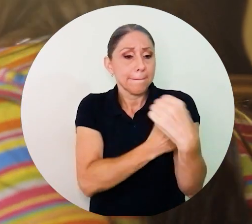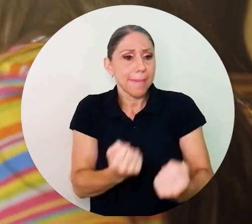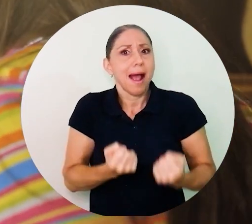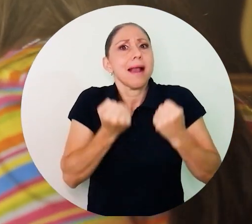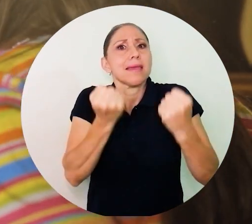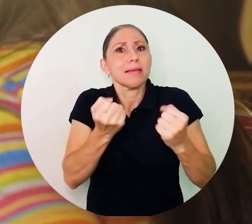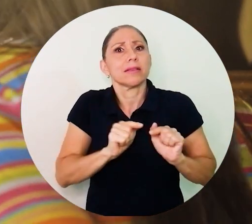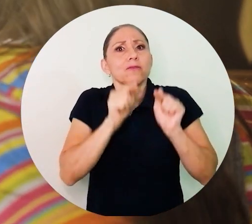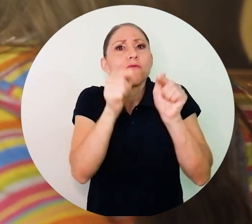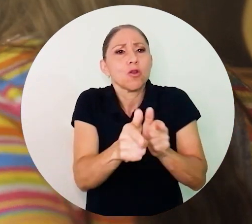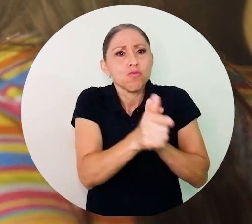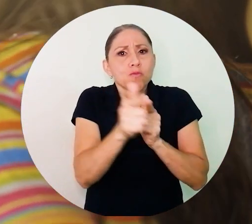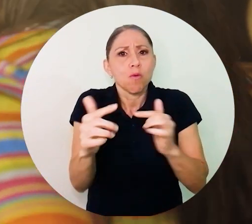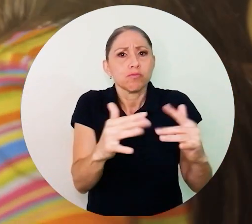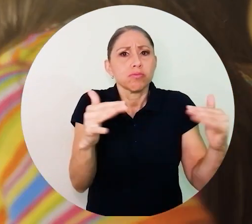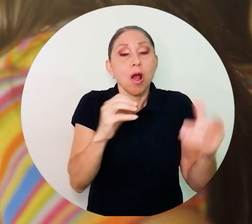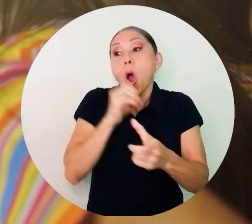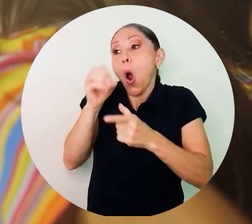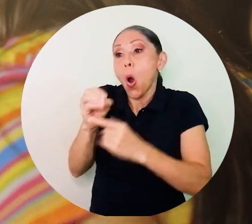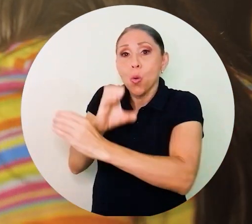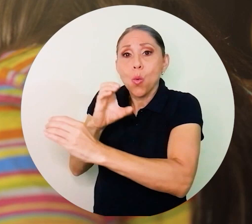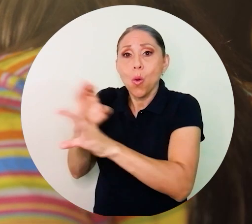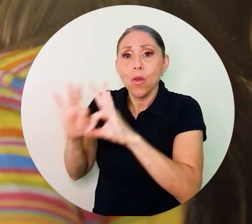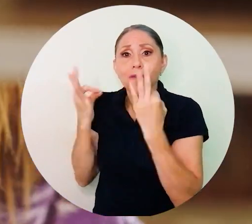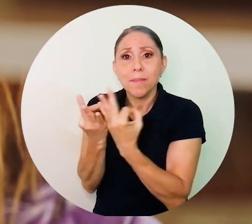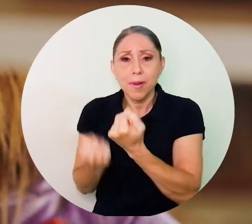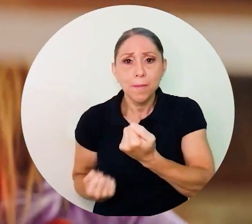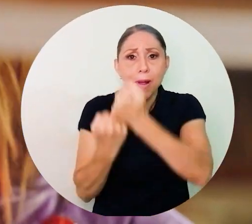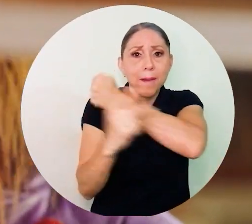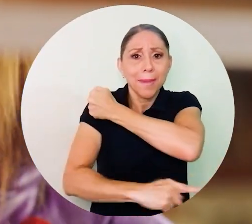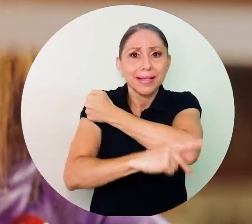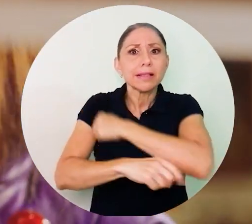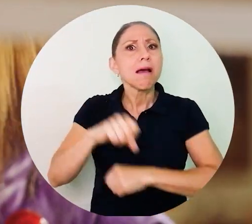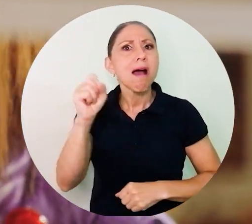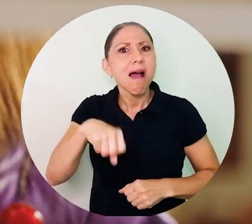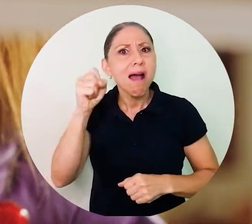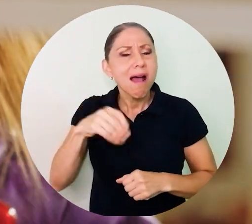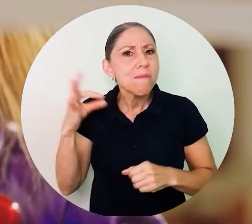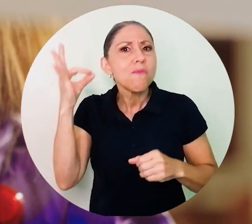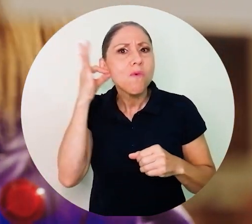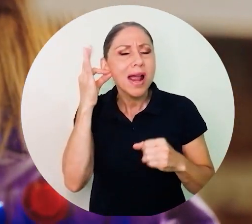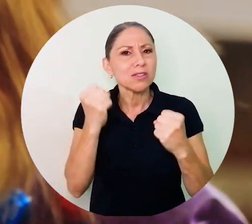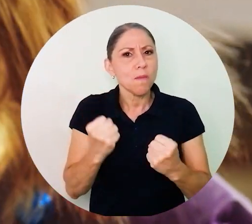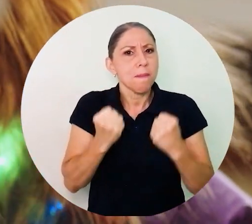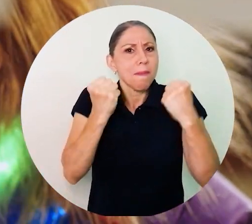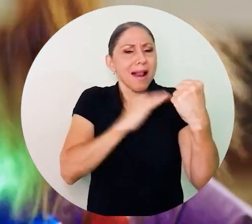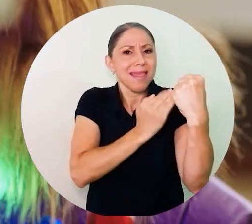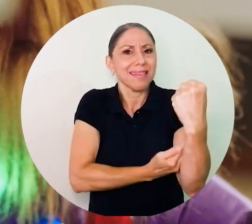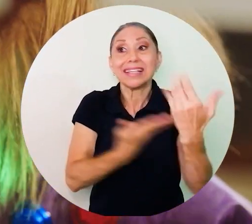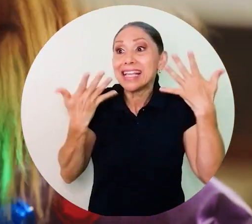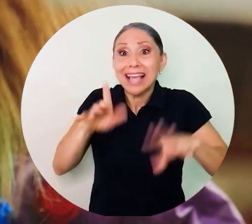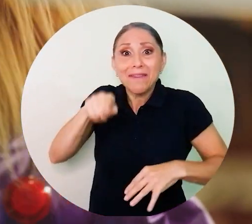en batalla o siendo jefas de hogar, sosteniendo el país. ¿Sí? Las mujeres son valientes. ¡Es hora